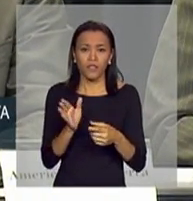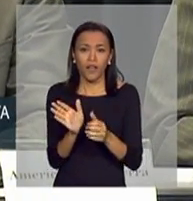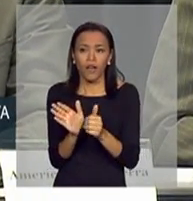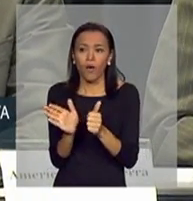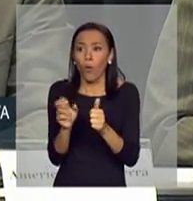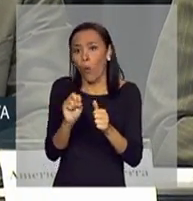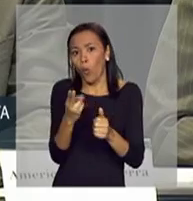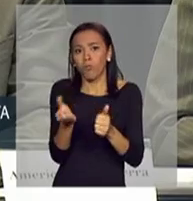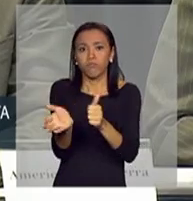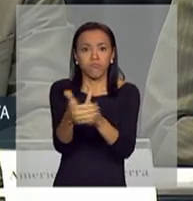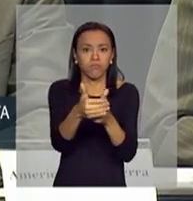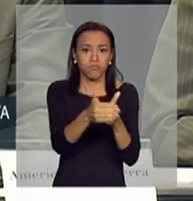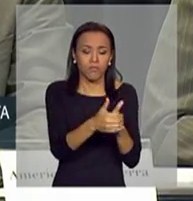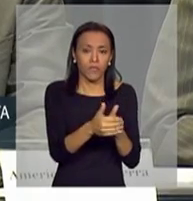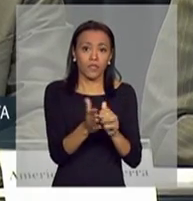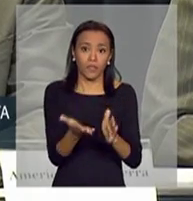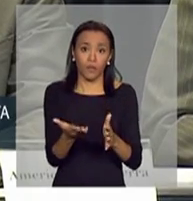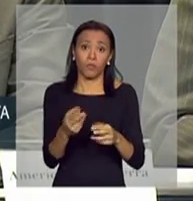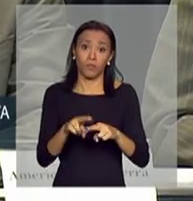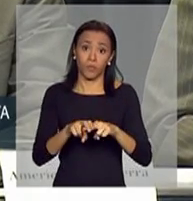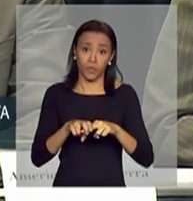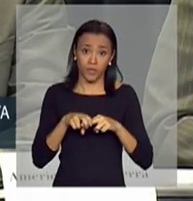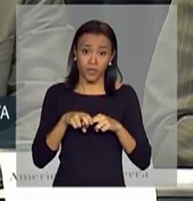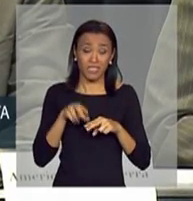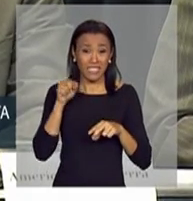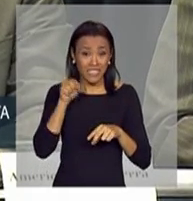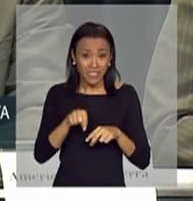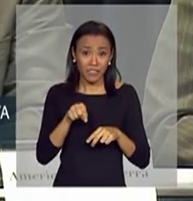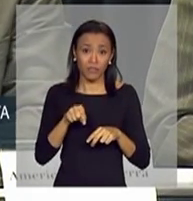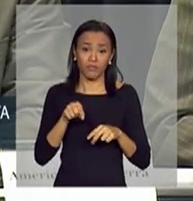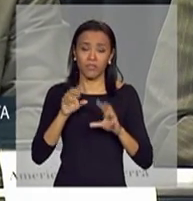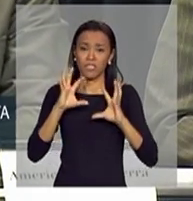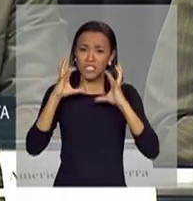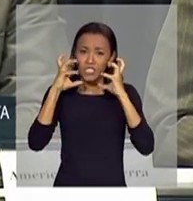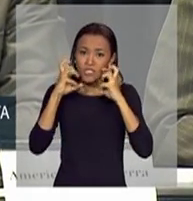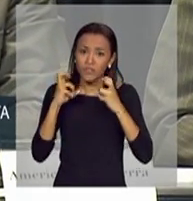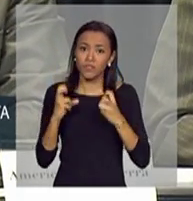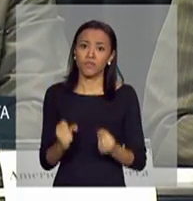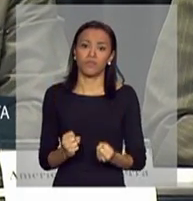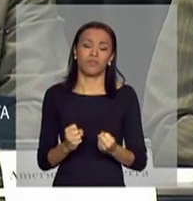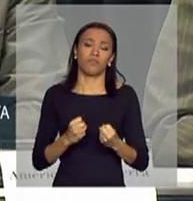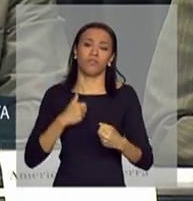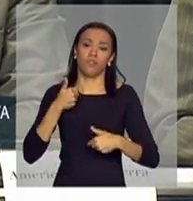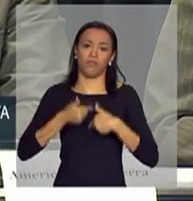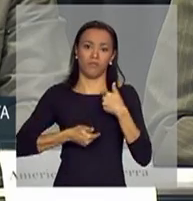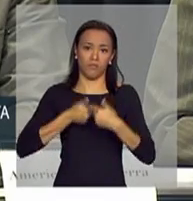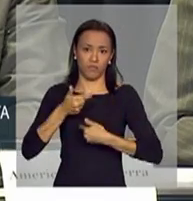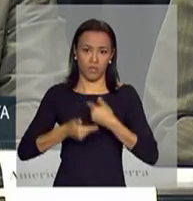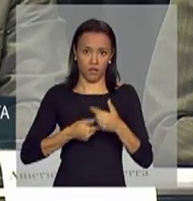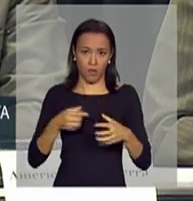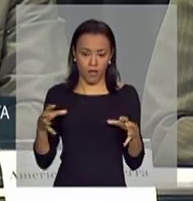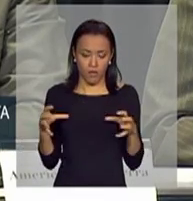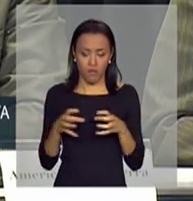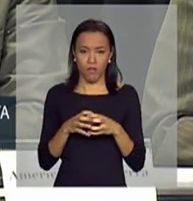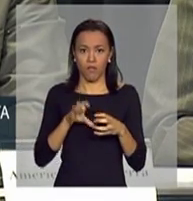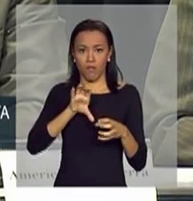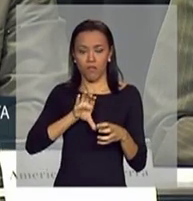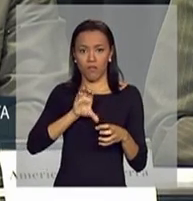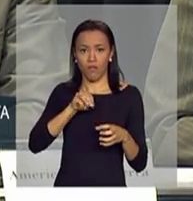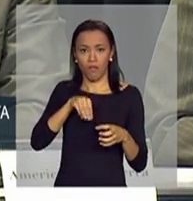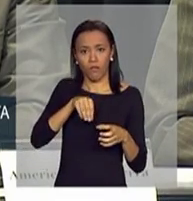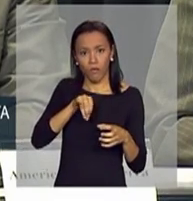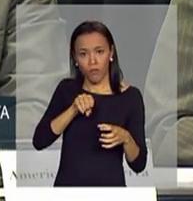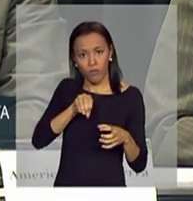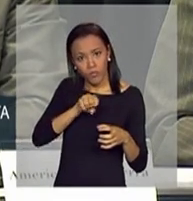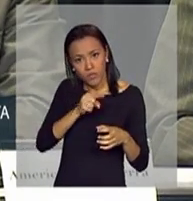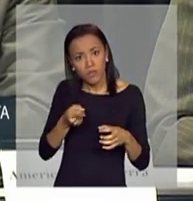entrega. Por lo tanto, eso también son dificultades iniciales que no todas las comisiones tuvieron en su